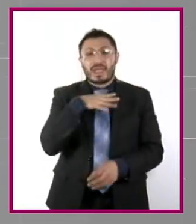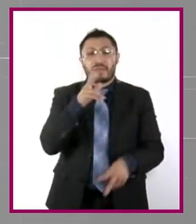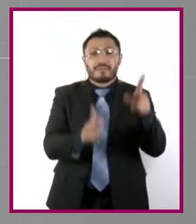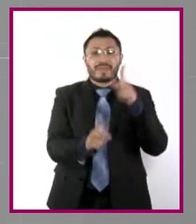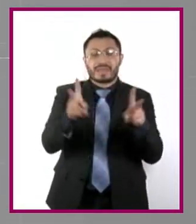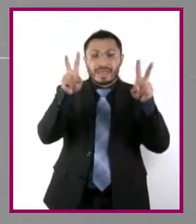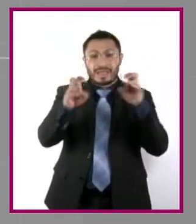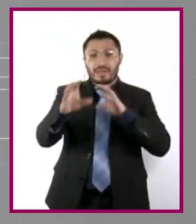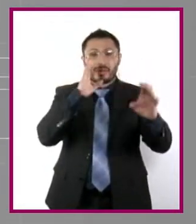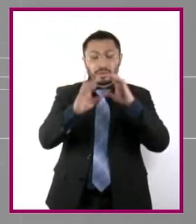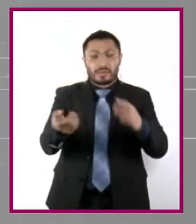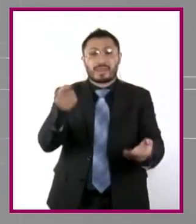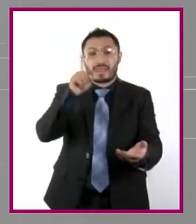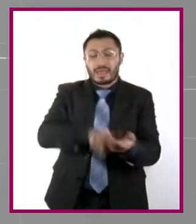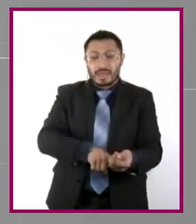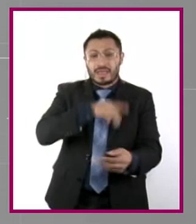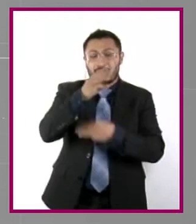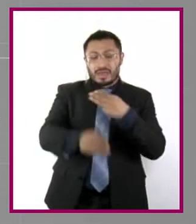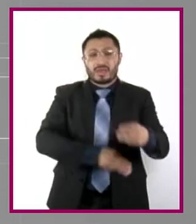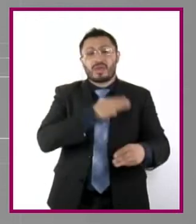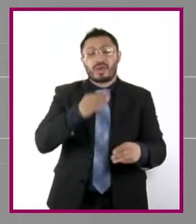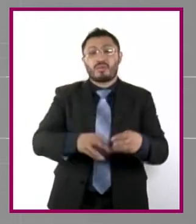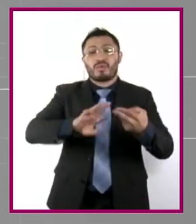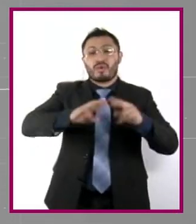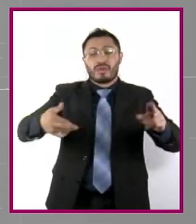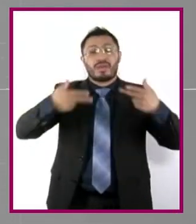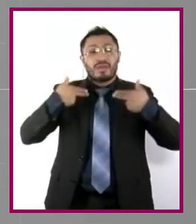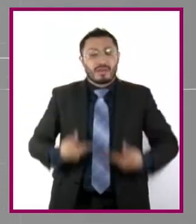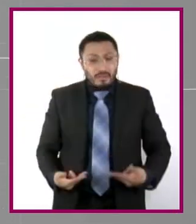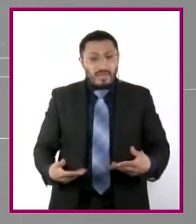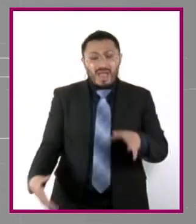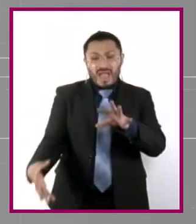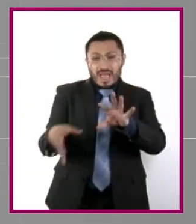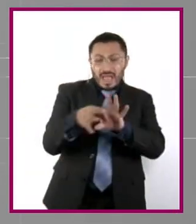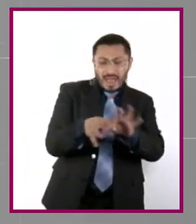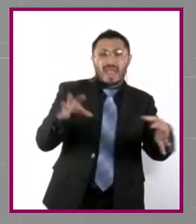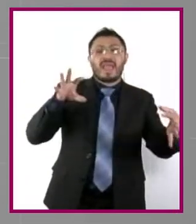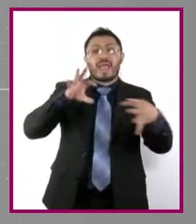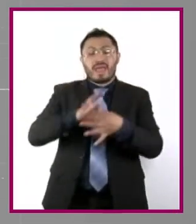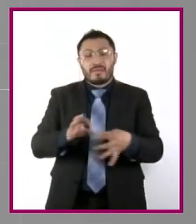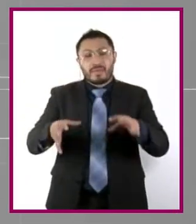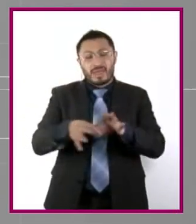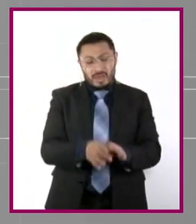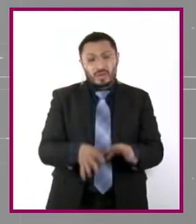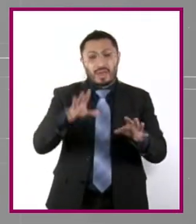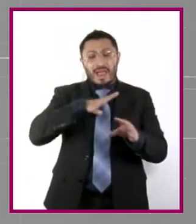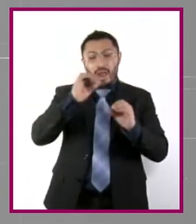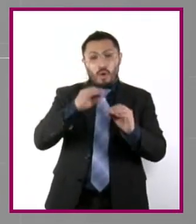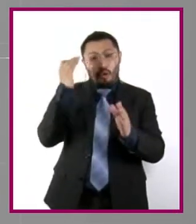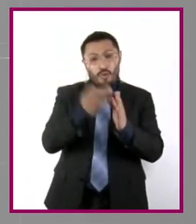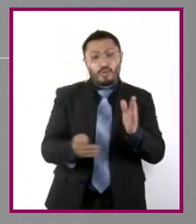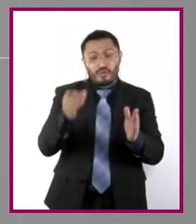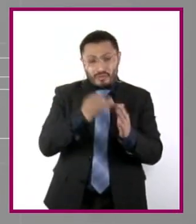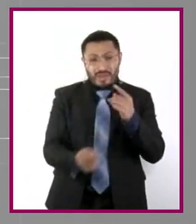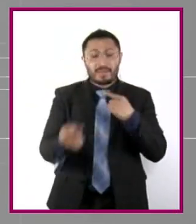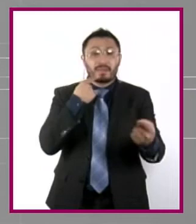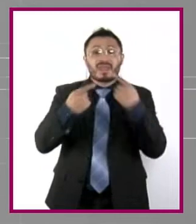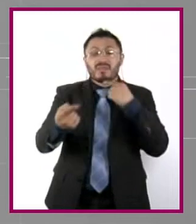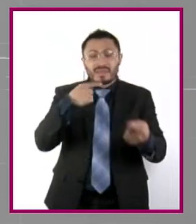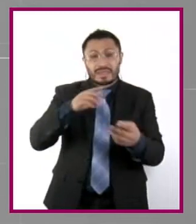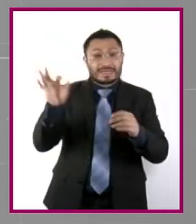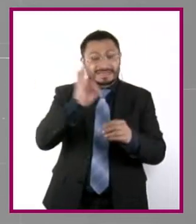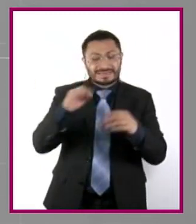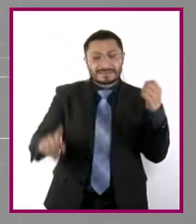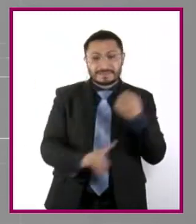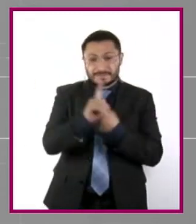comunicación es entrar al mundo de las relaciones humanas, de los vínculos establecidos y por establecer, de los diálogos hechos conflicto. Así,